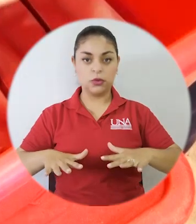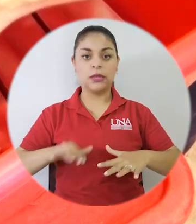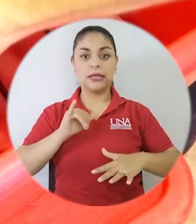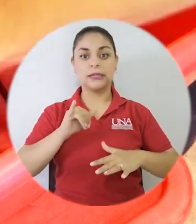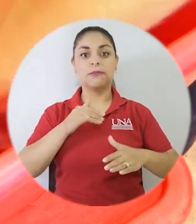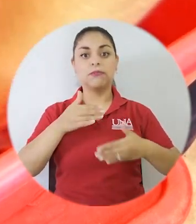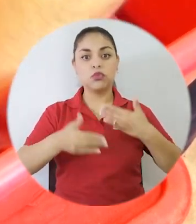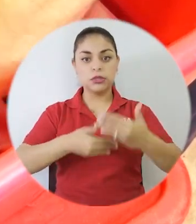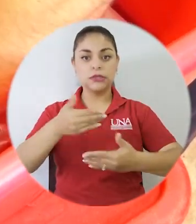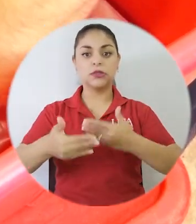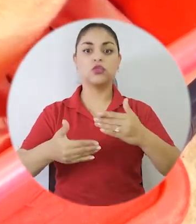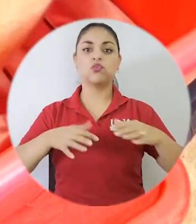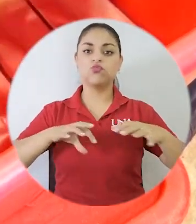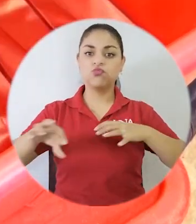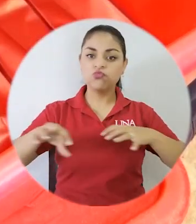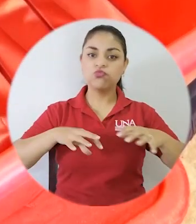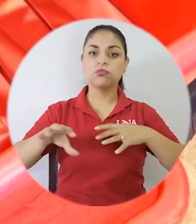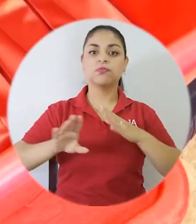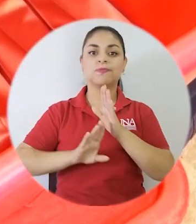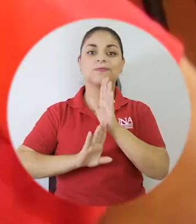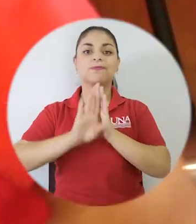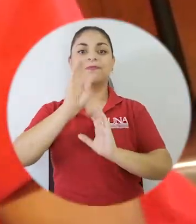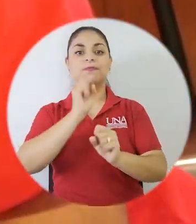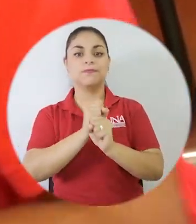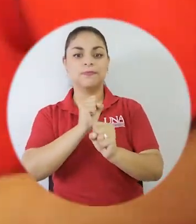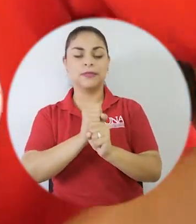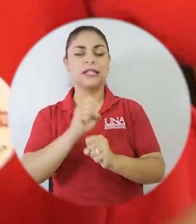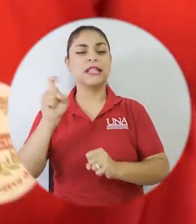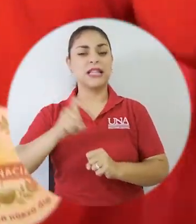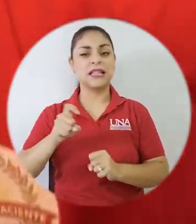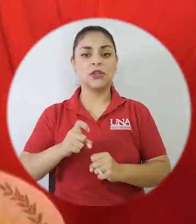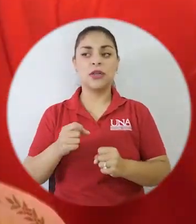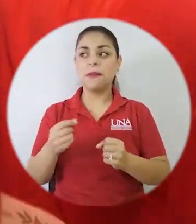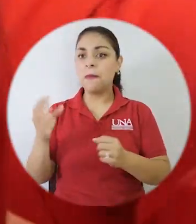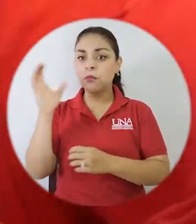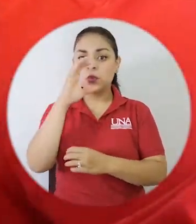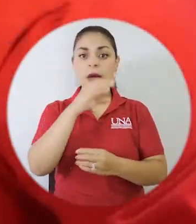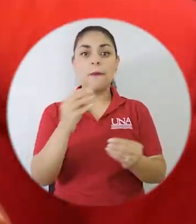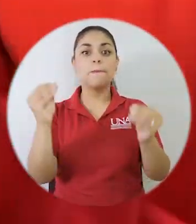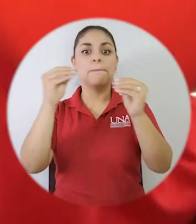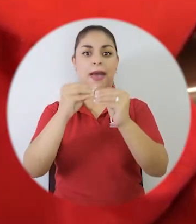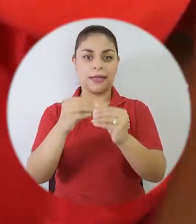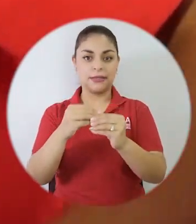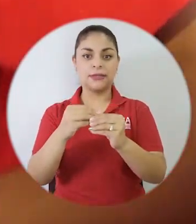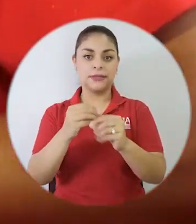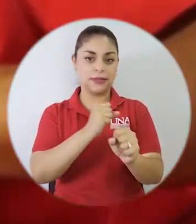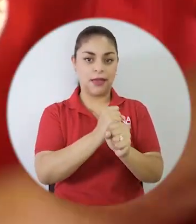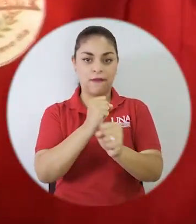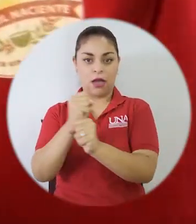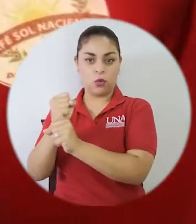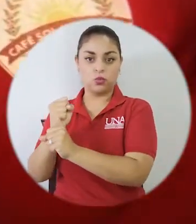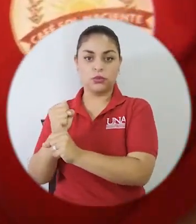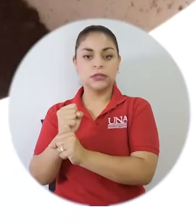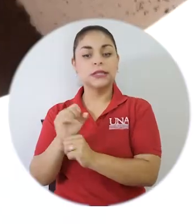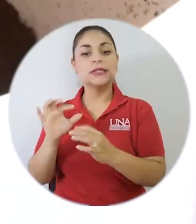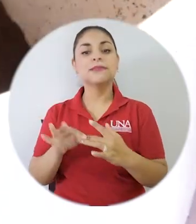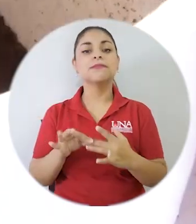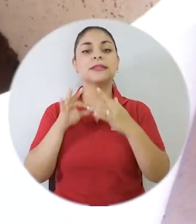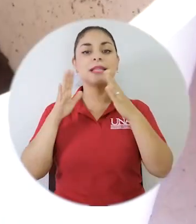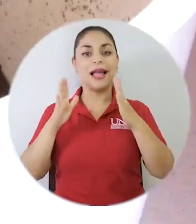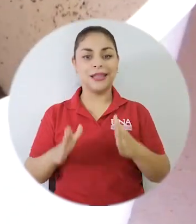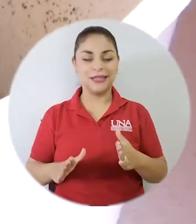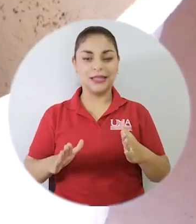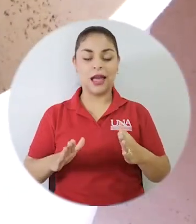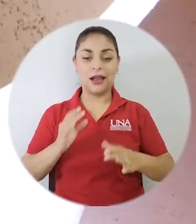ese proceso dinamizador del crecimiento y del empleo. Es necesario generar fuentes de empleo. Digamos que los especialistas